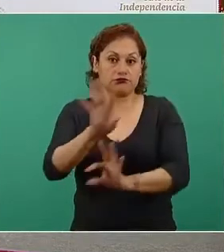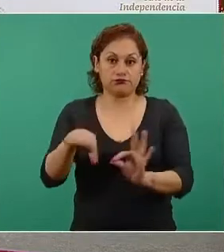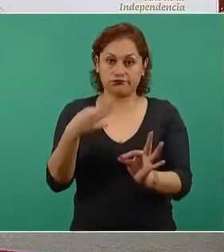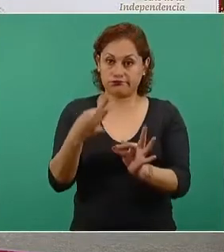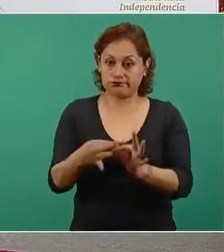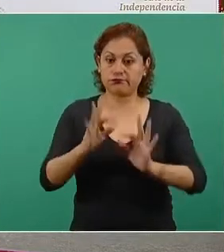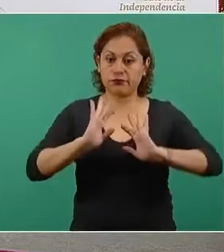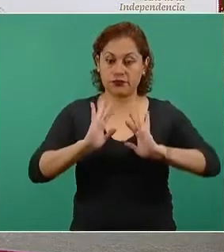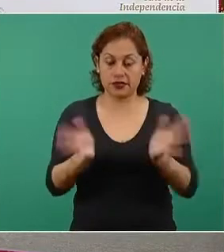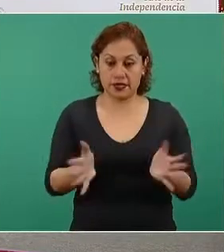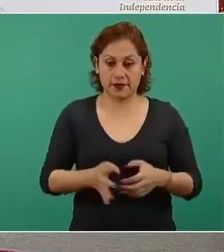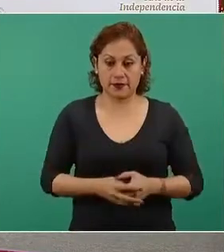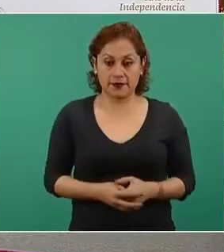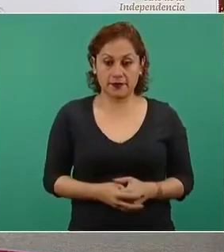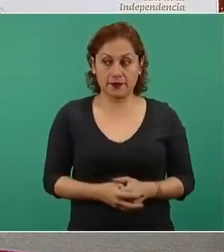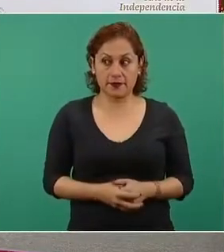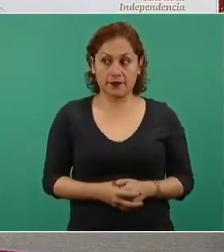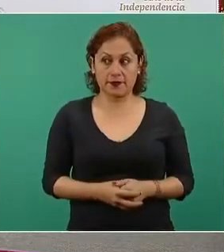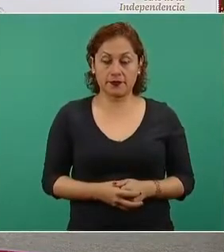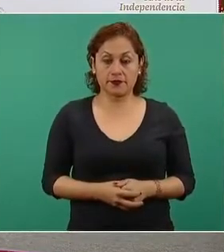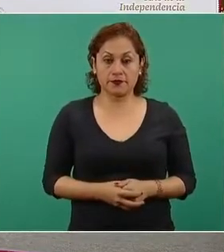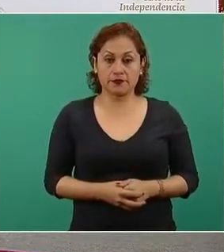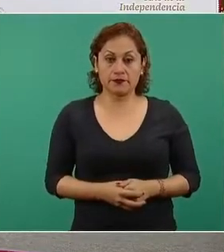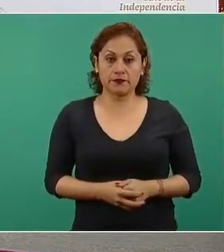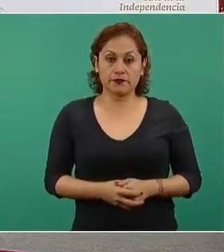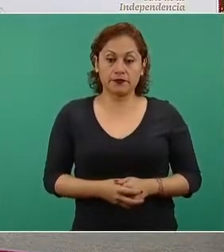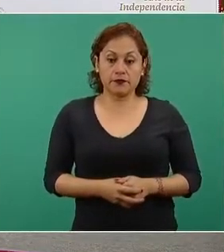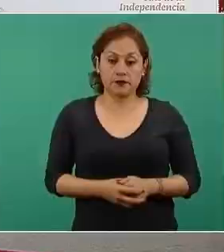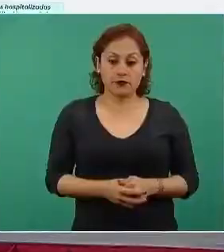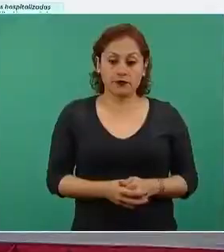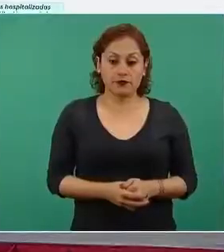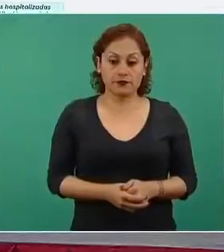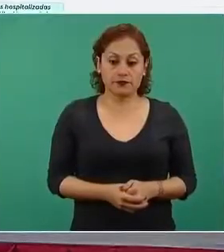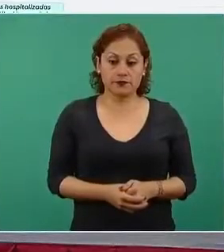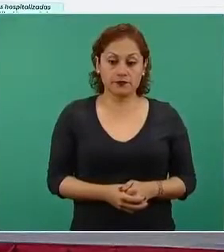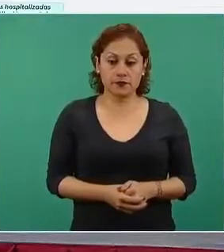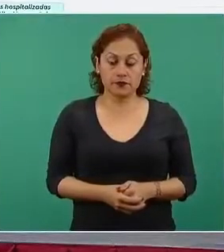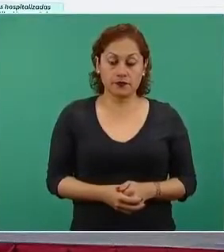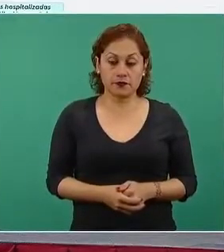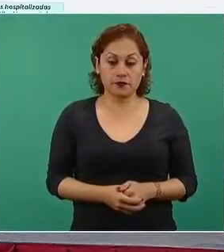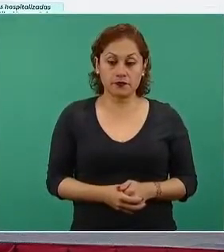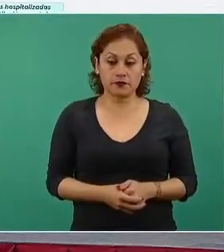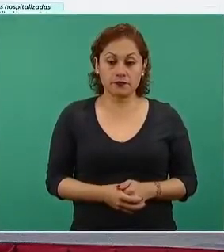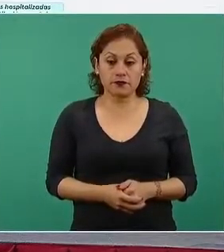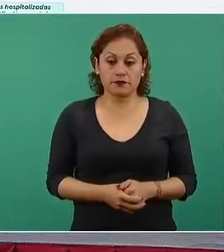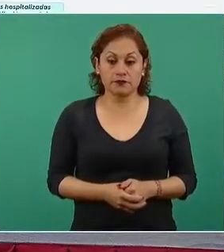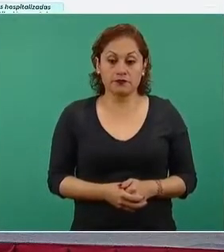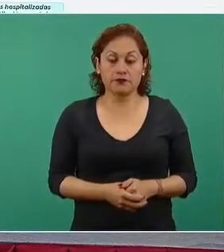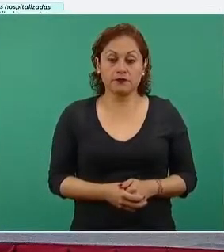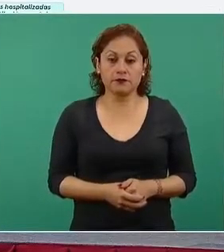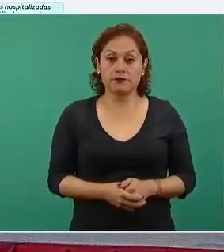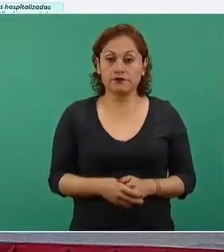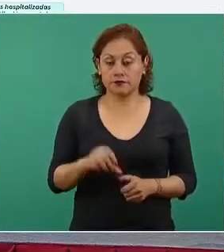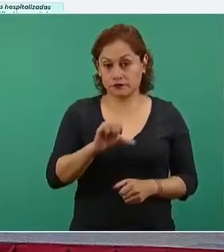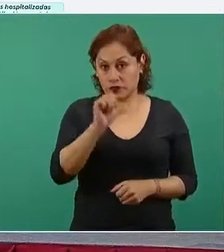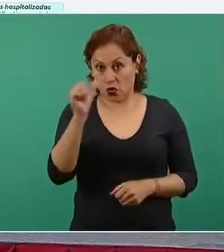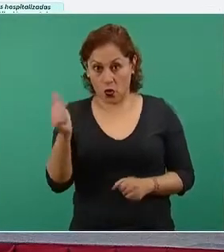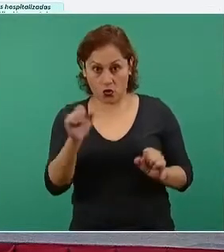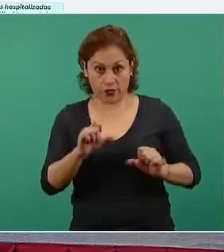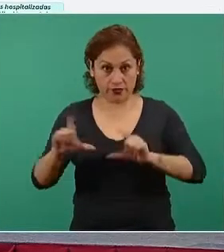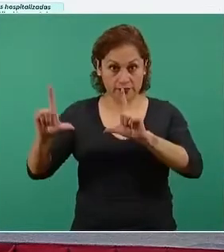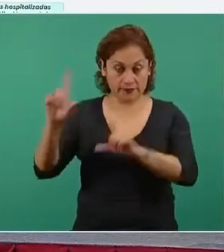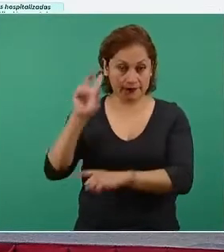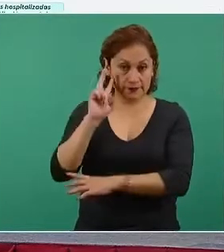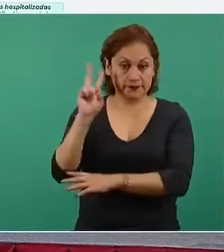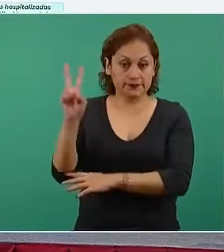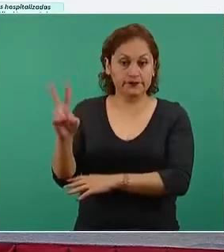COVID-19. En esta otra lámina podemos identificar